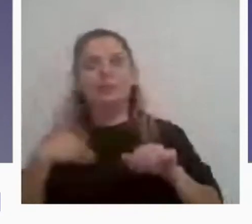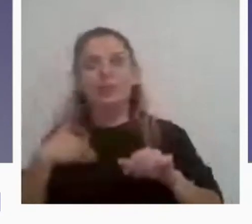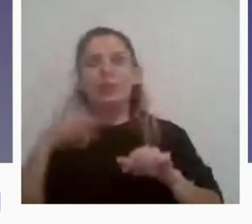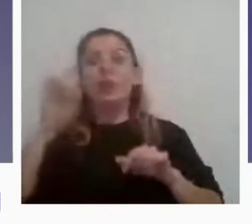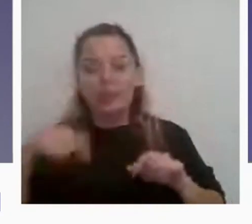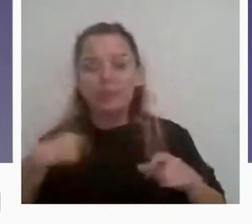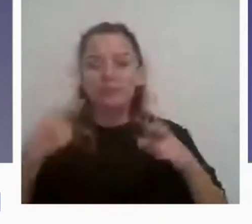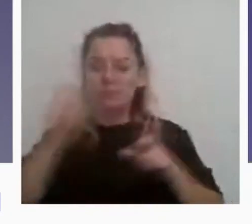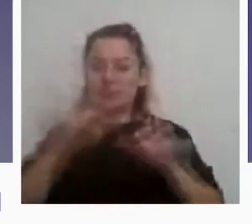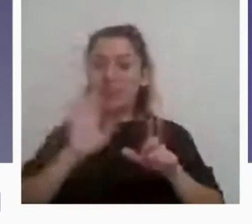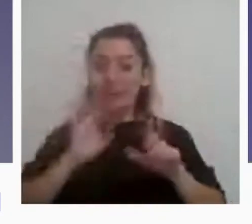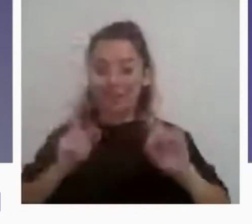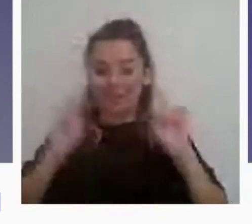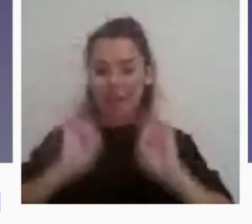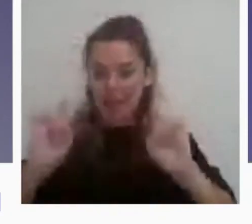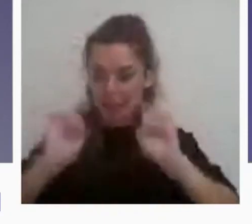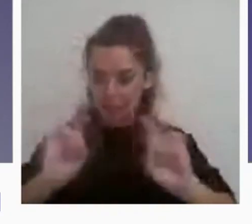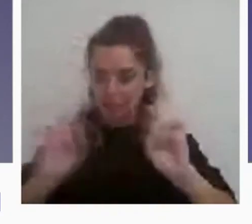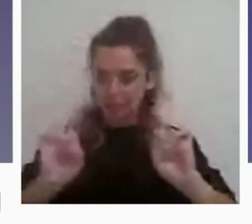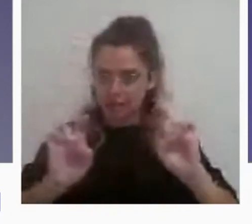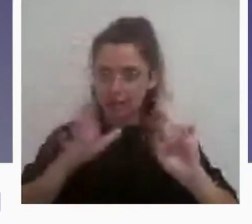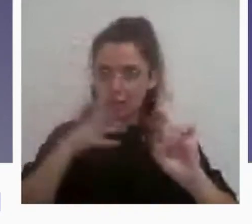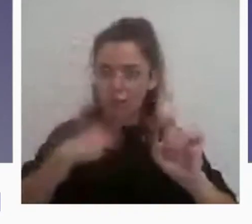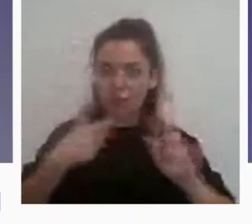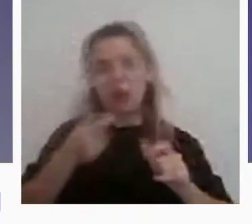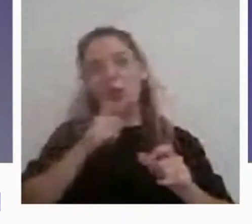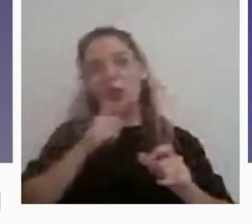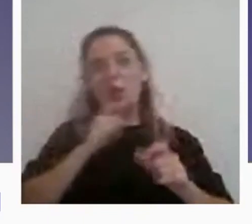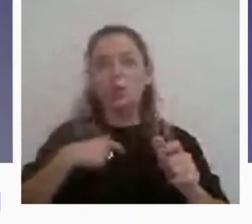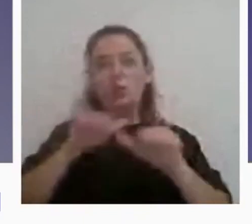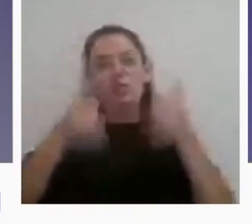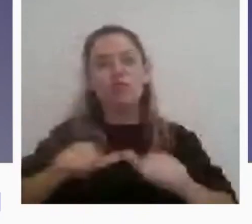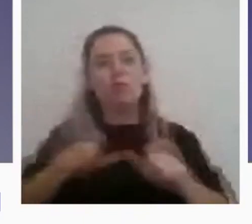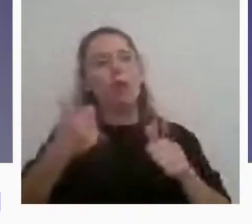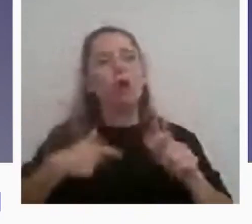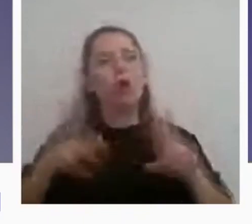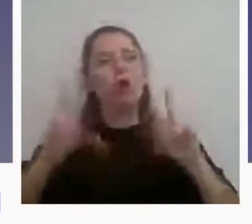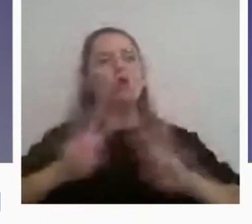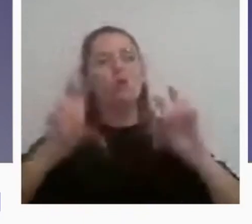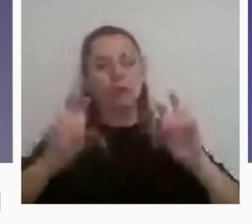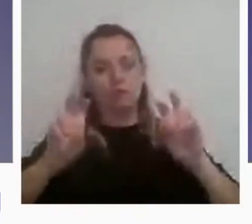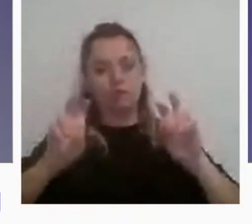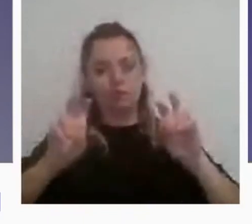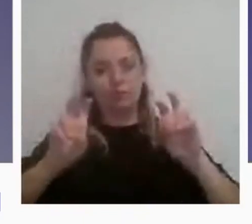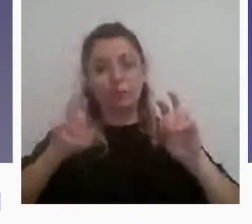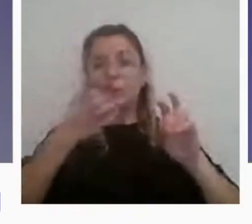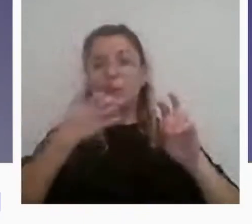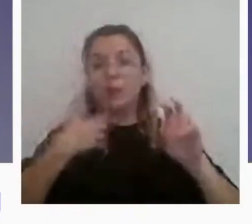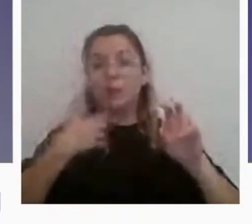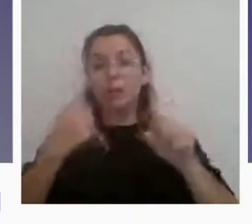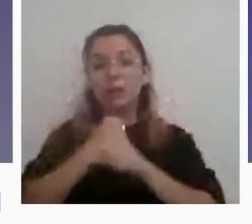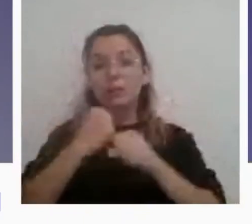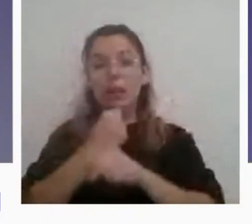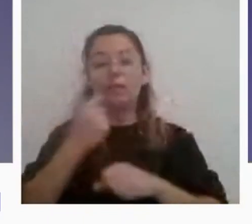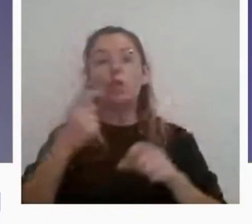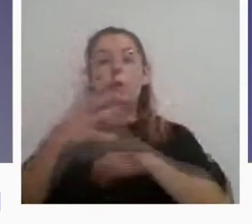manera pasiva. Es una dinámica bastante innovadora y que hemos desarrollado. Trabajamos la pobreza menstrual, trabajamos la interculturalidad,